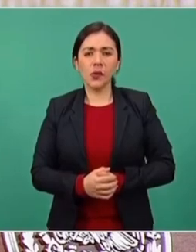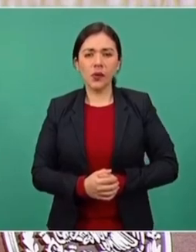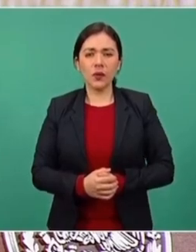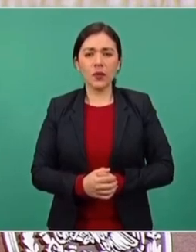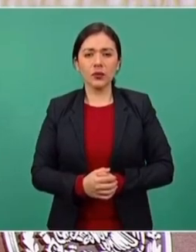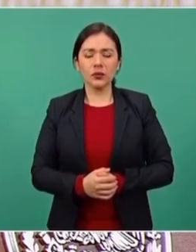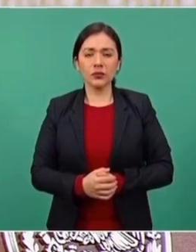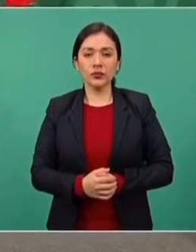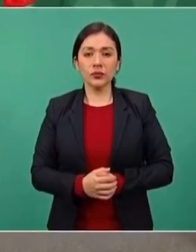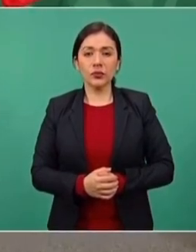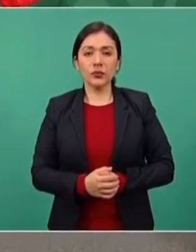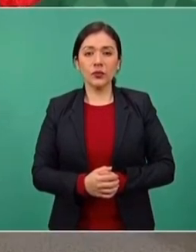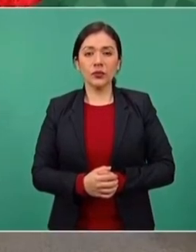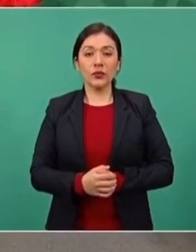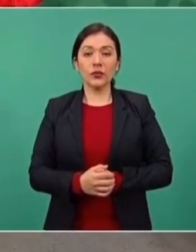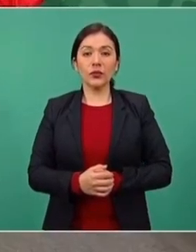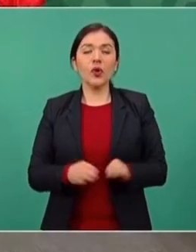Era